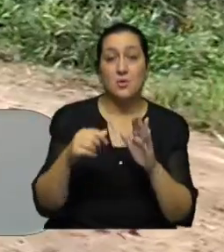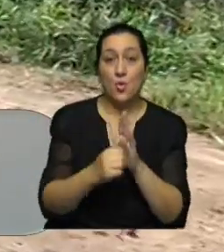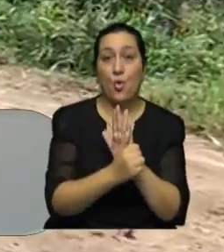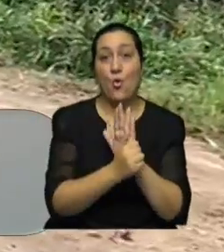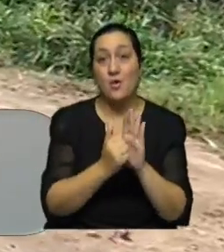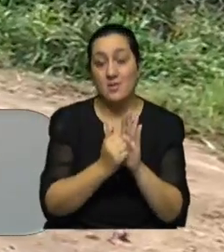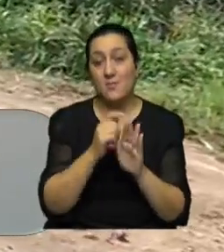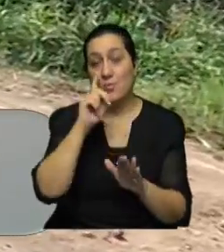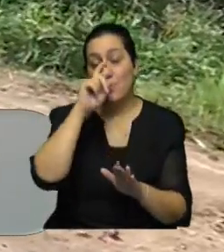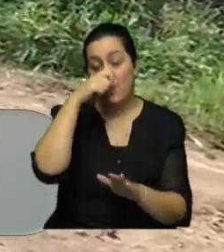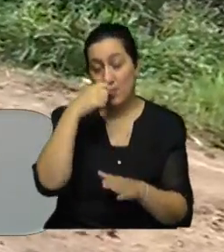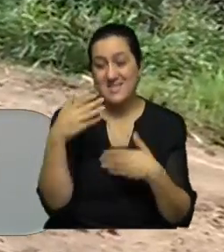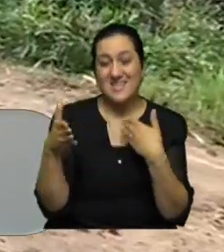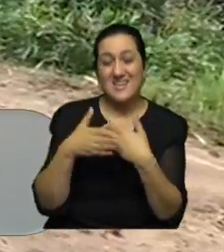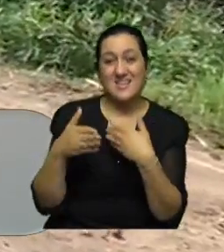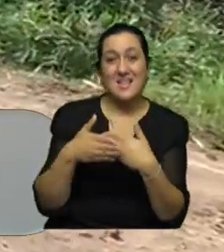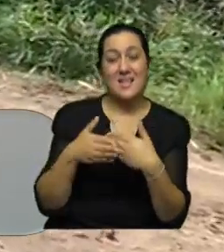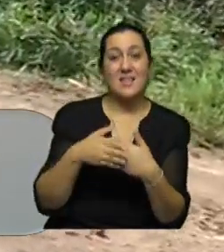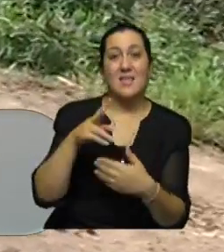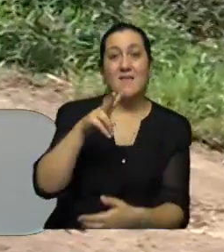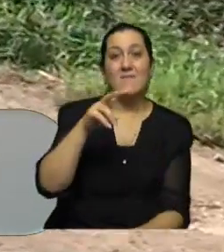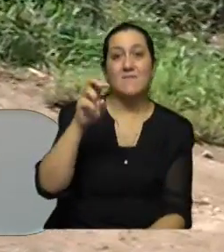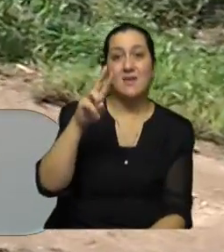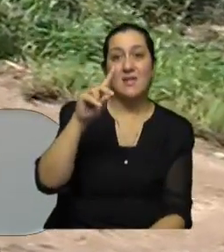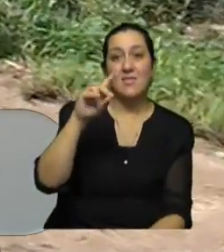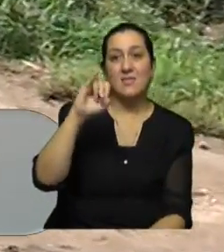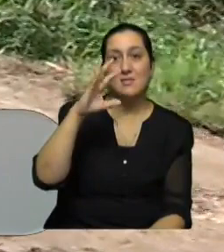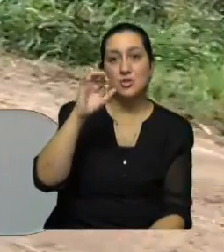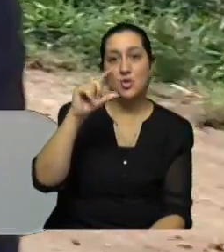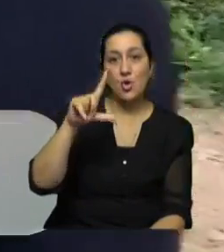lindero a lo que sería Verdisol, al barrio La Tablada, aquí en Montevideo.